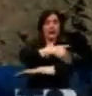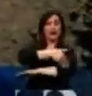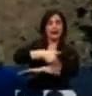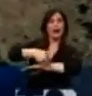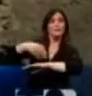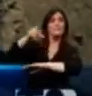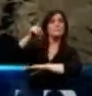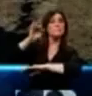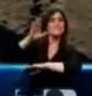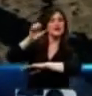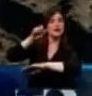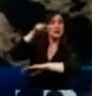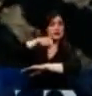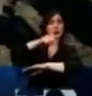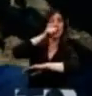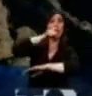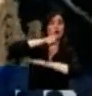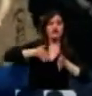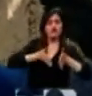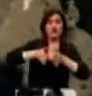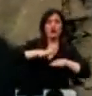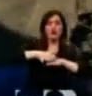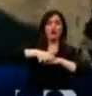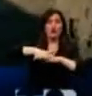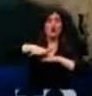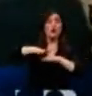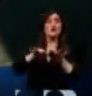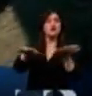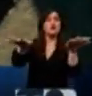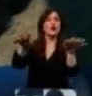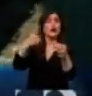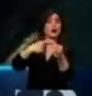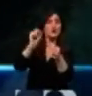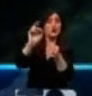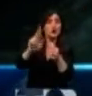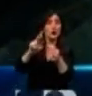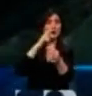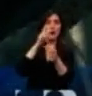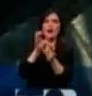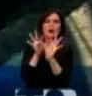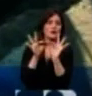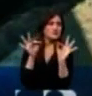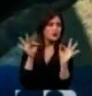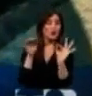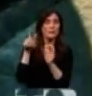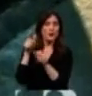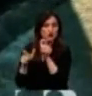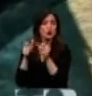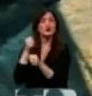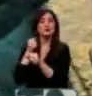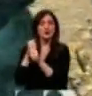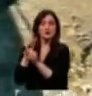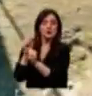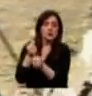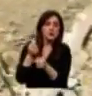un 100%. Vemos todavía muchas personas trabajando aquí, la maquinaria. Nos acompaña Juan Carlos Suárez, director